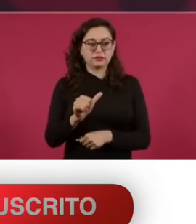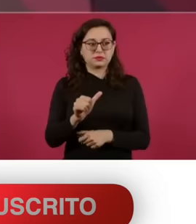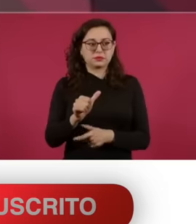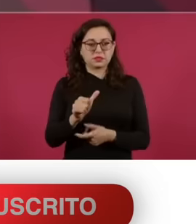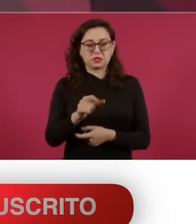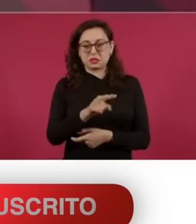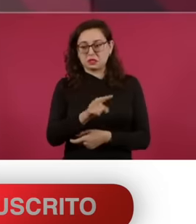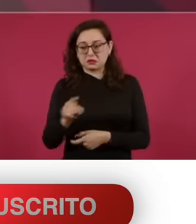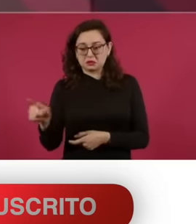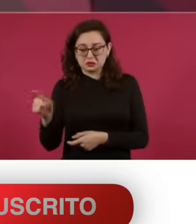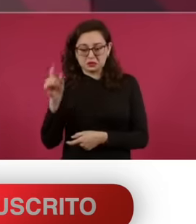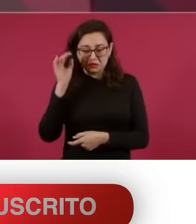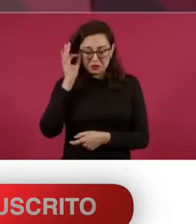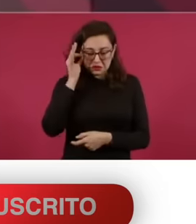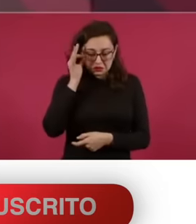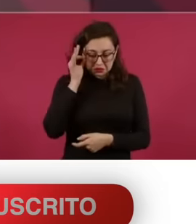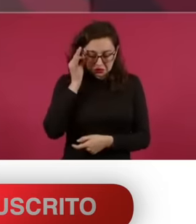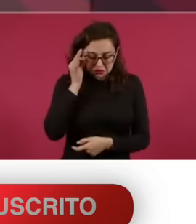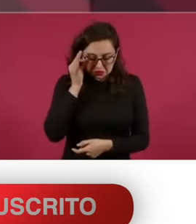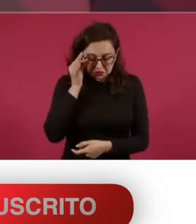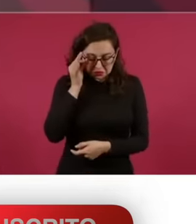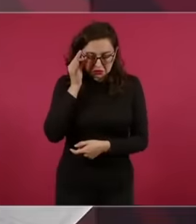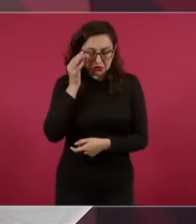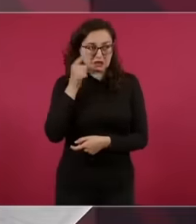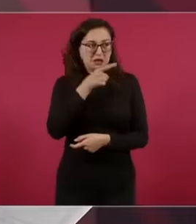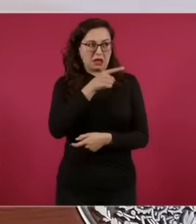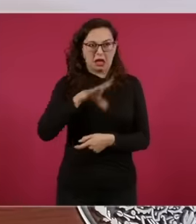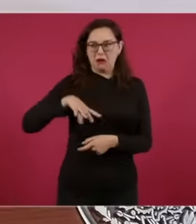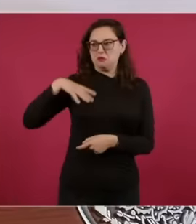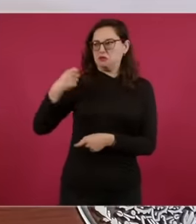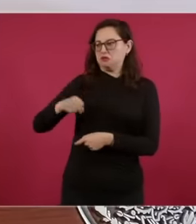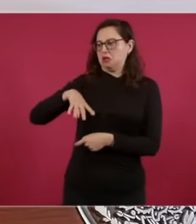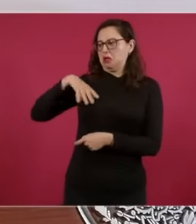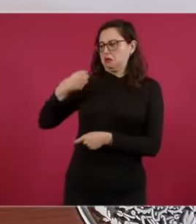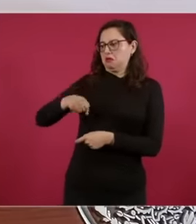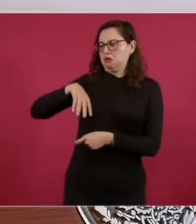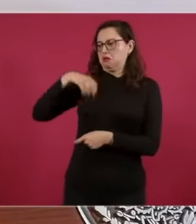servil del presidente de México de ese entonces.